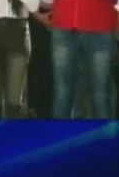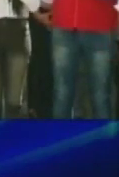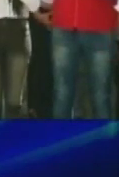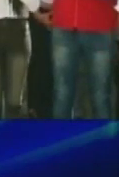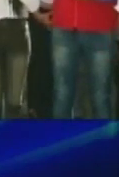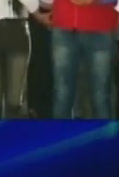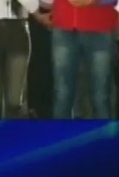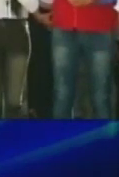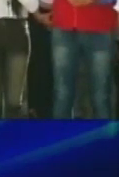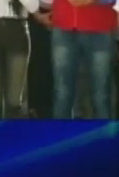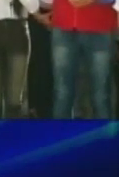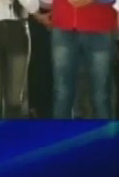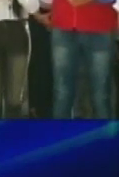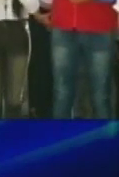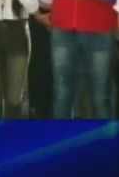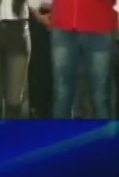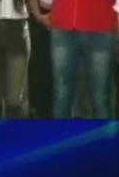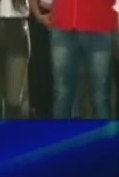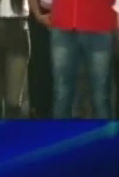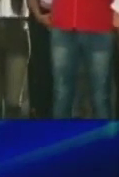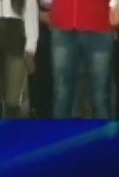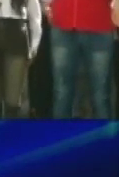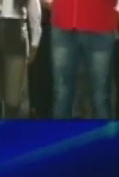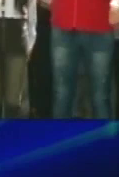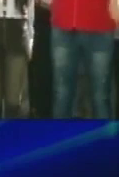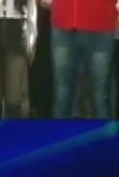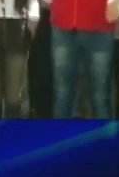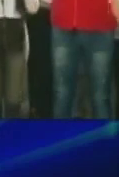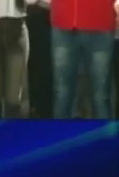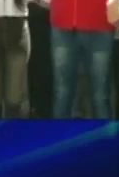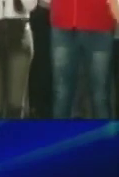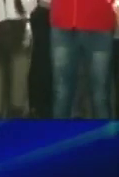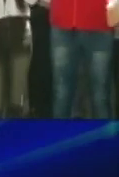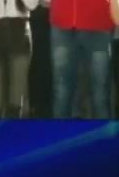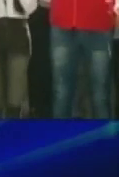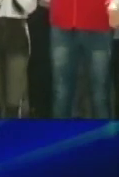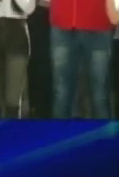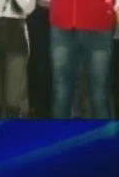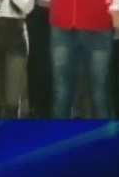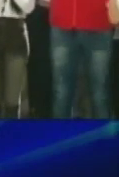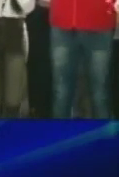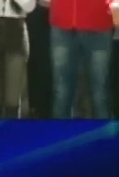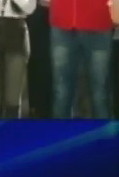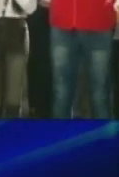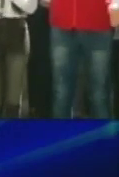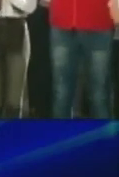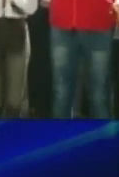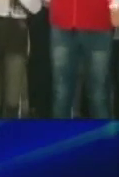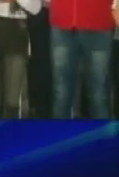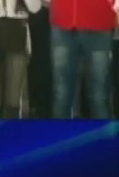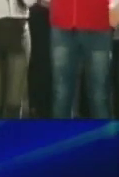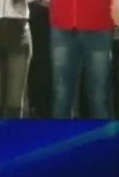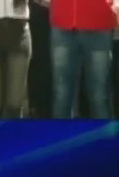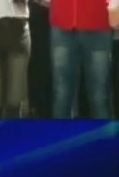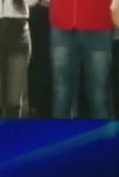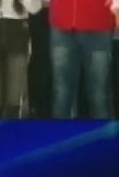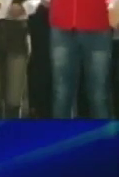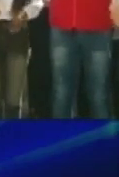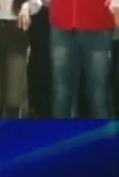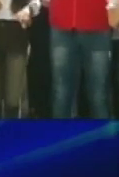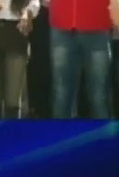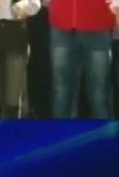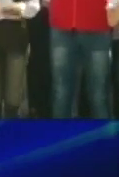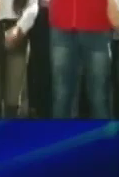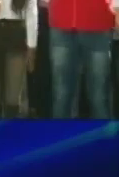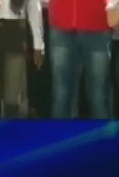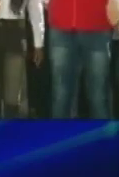saludo de la comunidad universitaria y del pueblo afrodescendiente. Un abrazo, prof. Abra paso, mi gente, que va llegando. Abra paso, mi